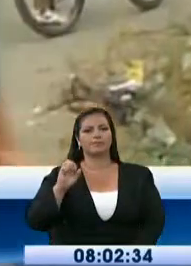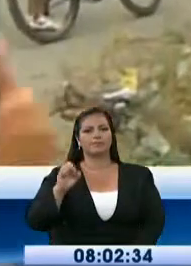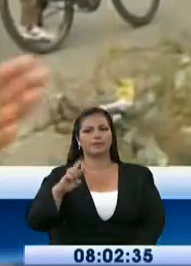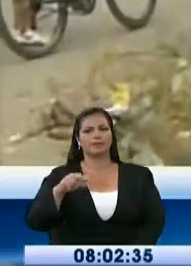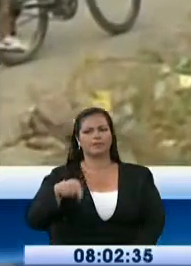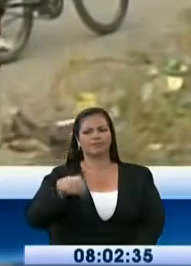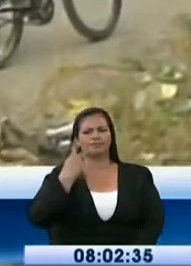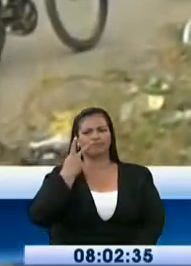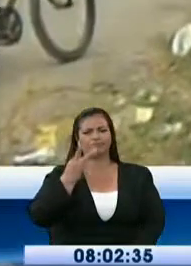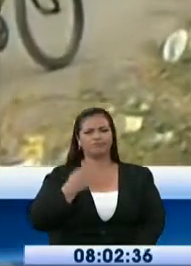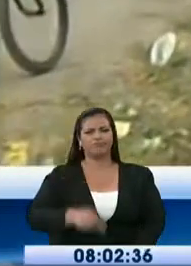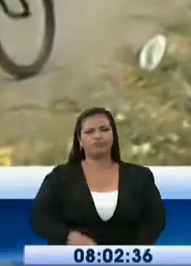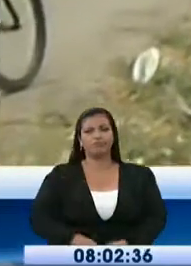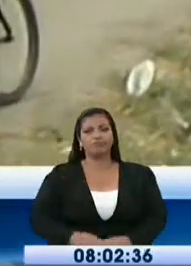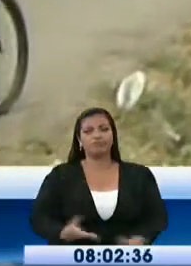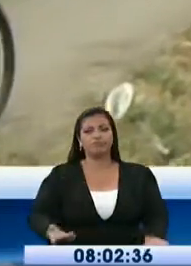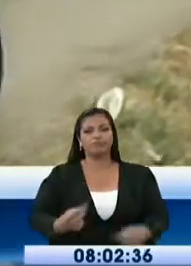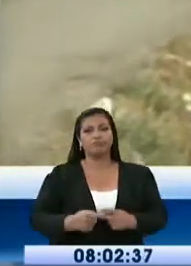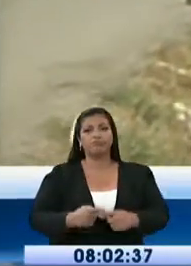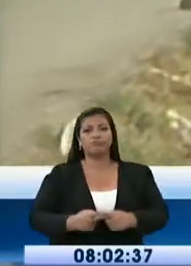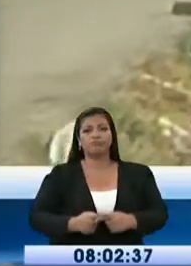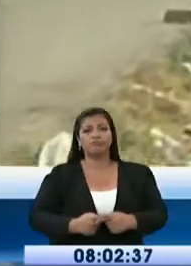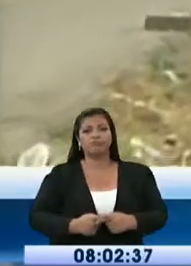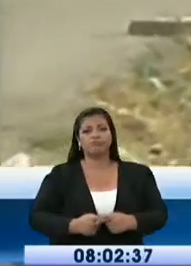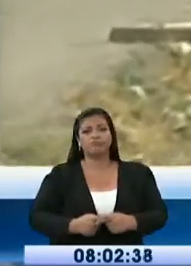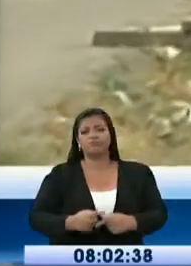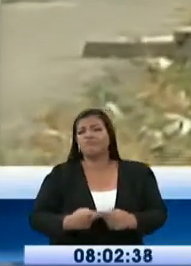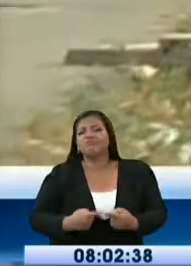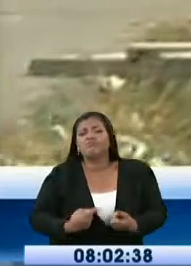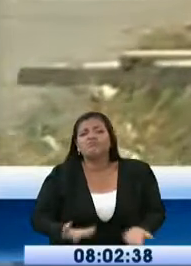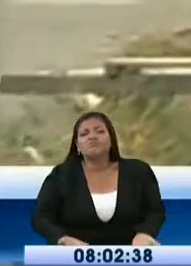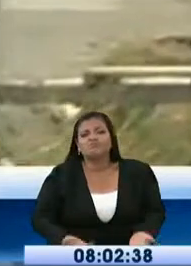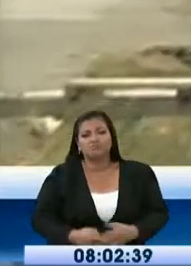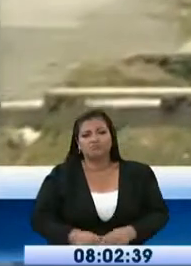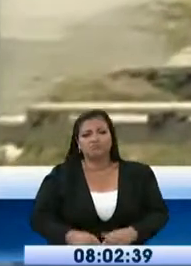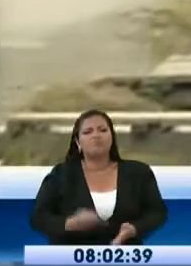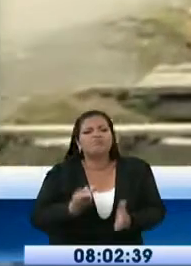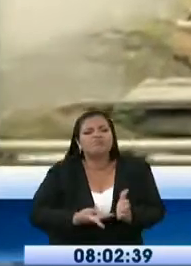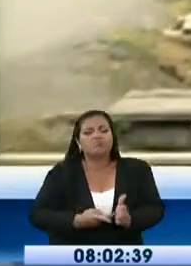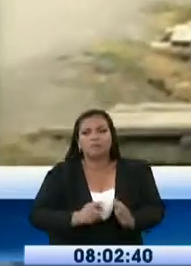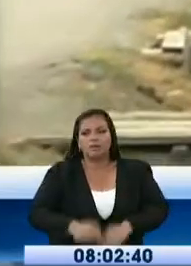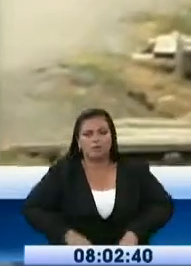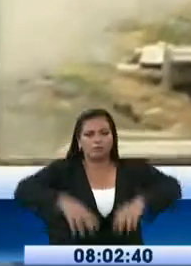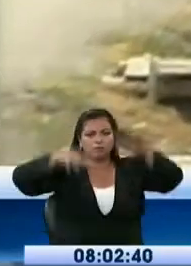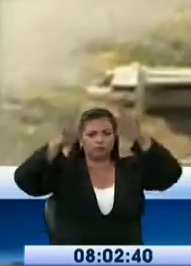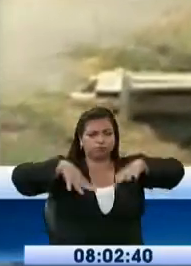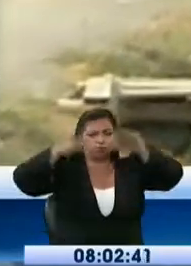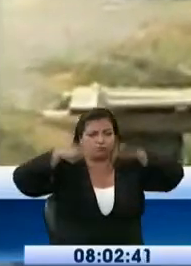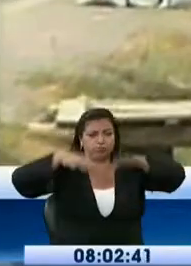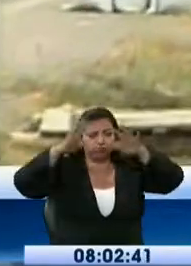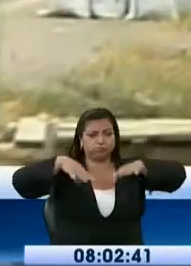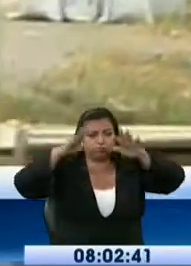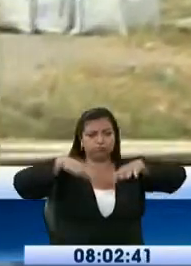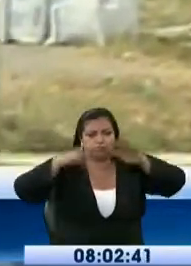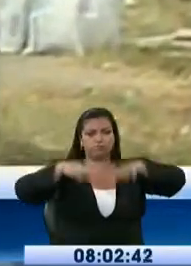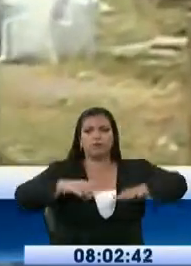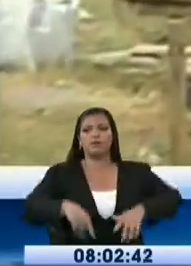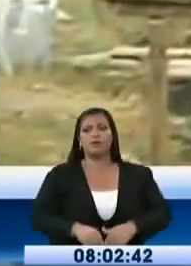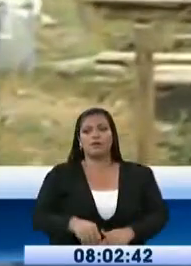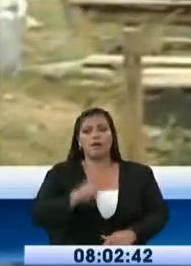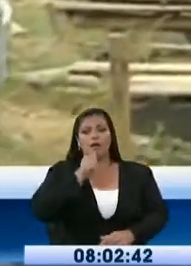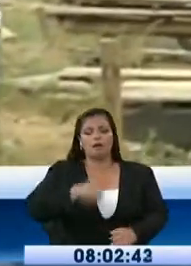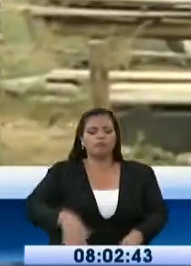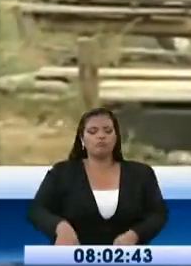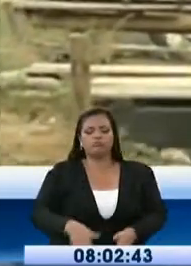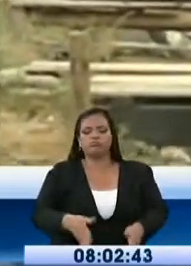agua rebosa de la zanja y inunda toda la calle. Y es precisamente aquí donde más tarde va a llegar personal